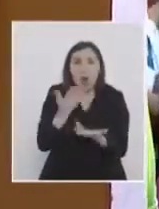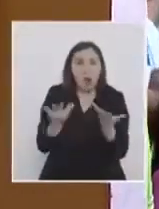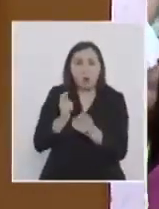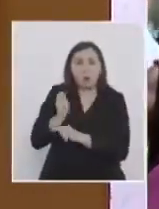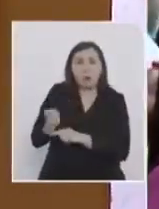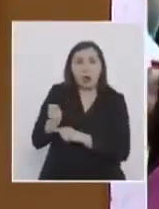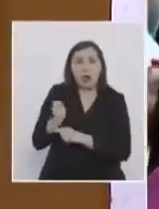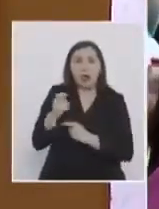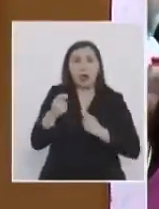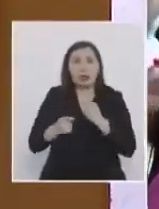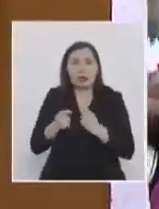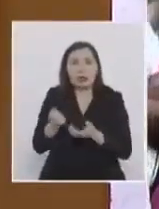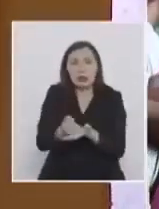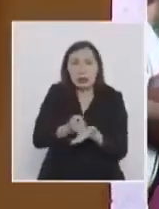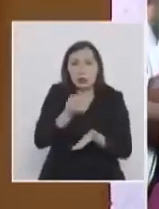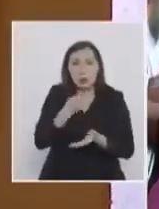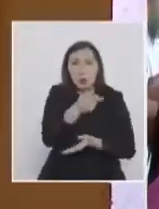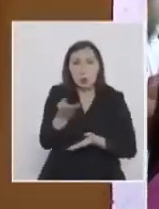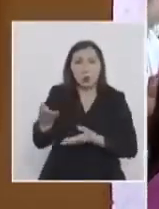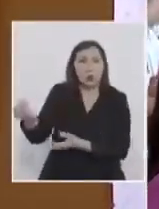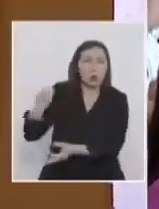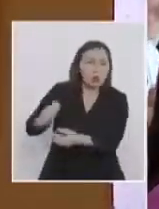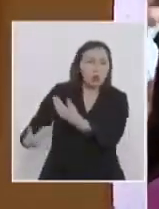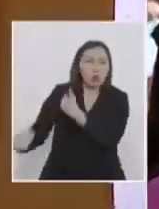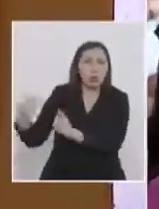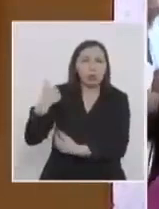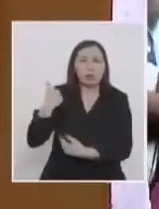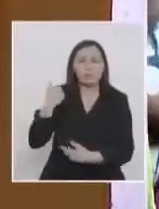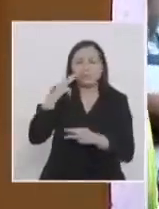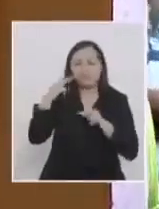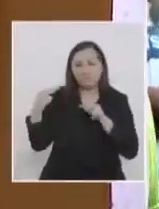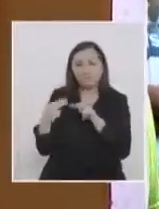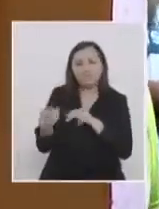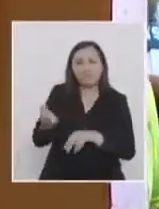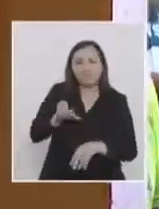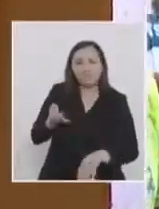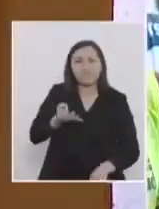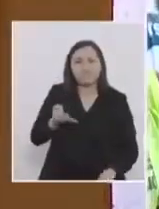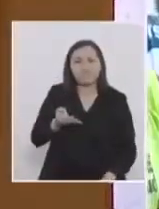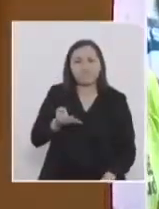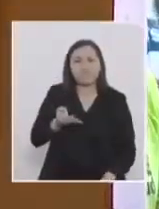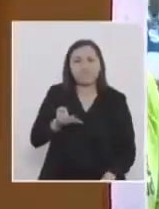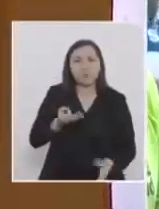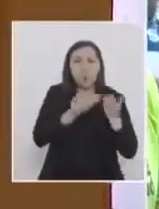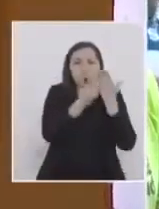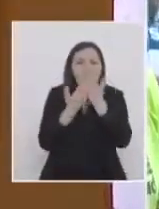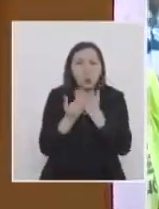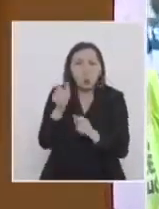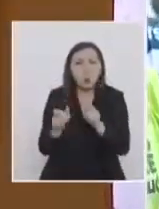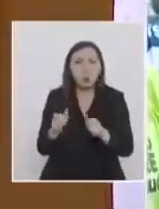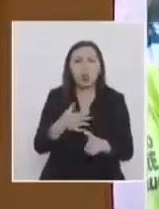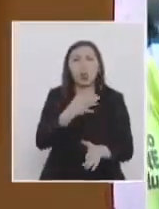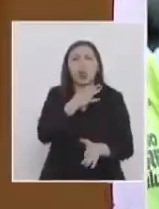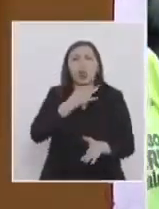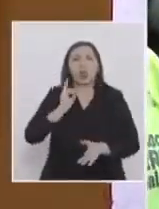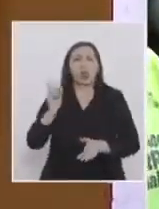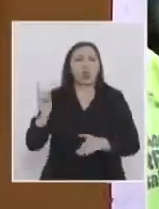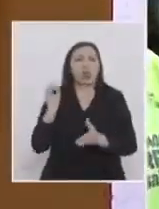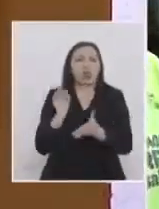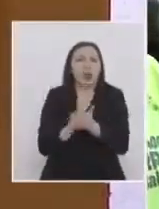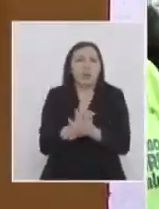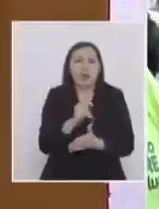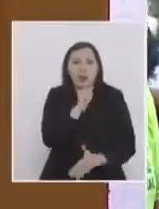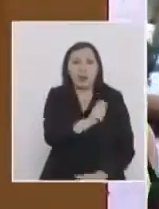los tratamientos. ¿Cuántos de ustedes nos han hablado, nos hemos mirado a los ojos? Las de los estudiantes endeudados,